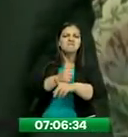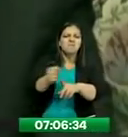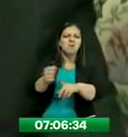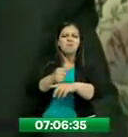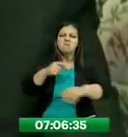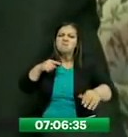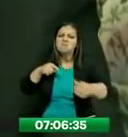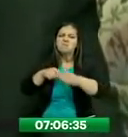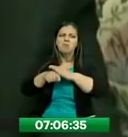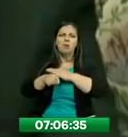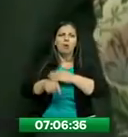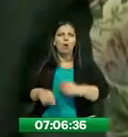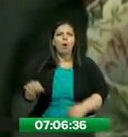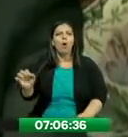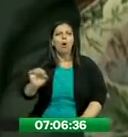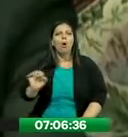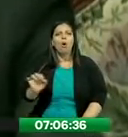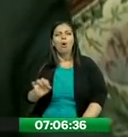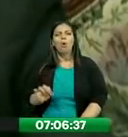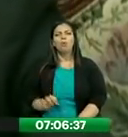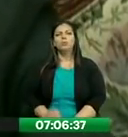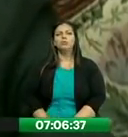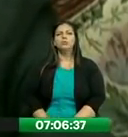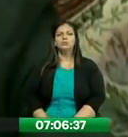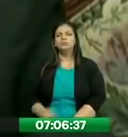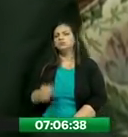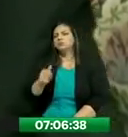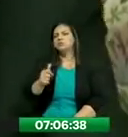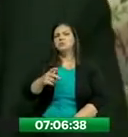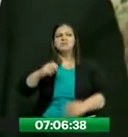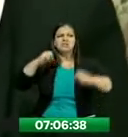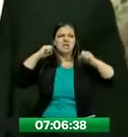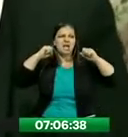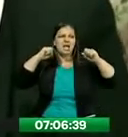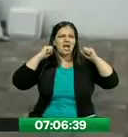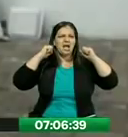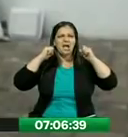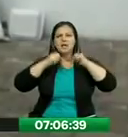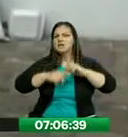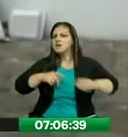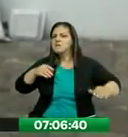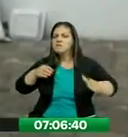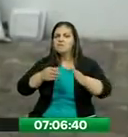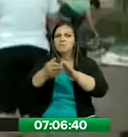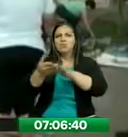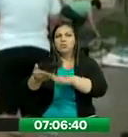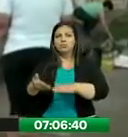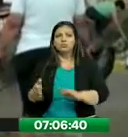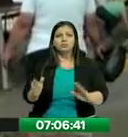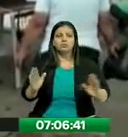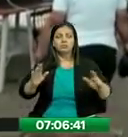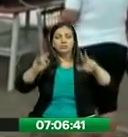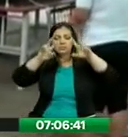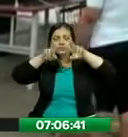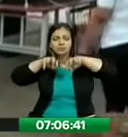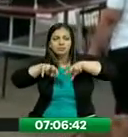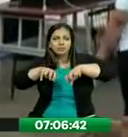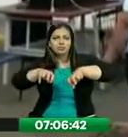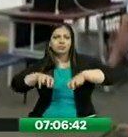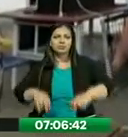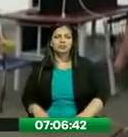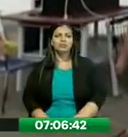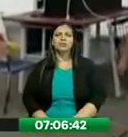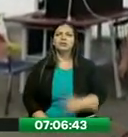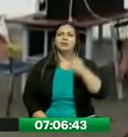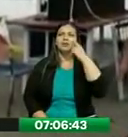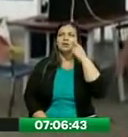ciudad de Quito o si está de alguna manera relacionada con las manifestaciones. En cuanto a las afectaciones a los bienes de la Policía Nacional,